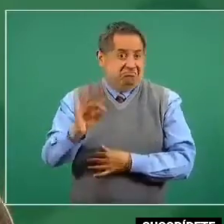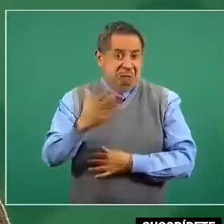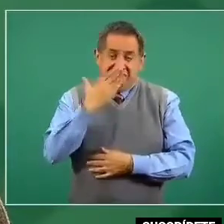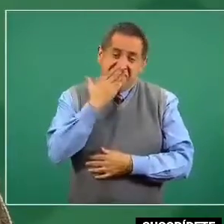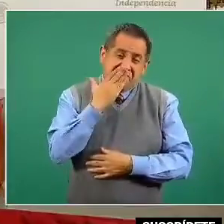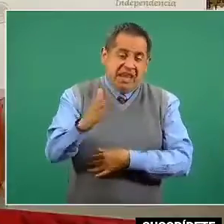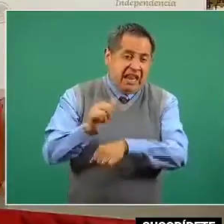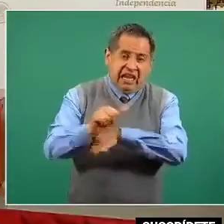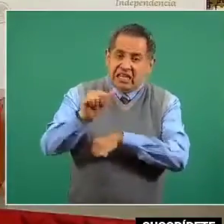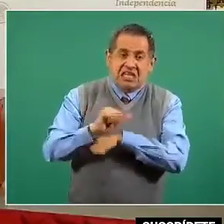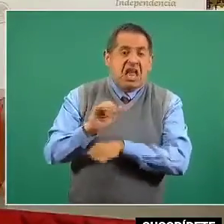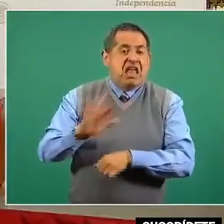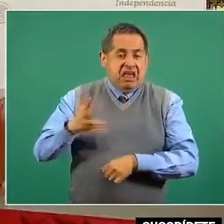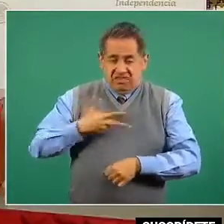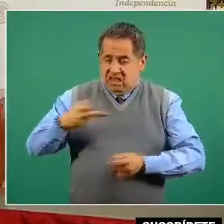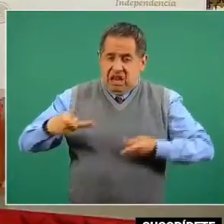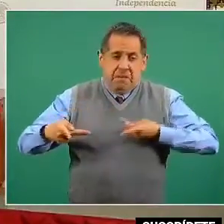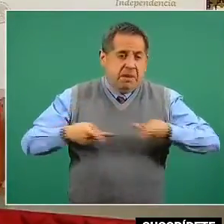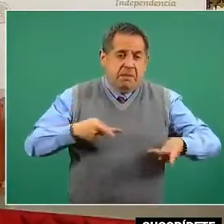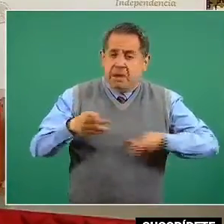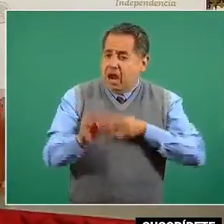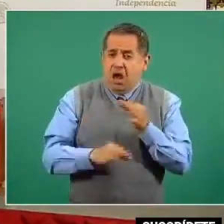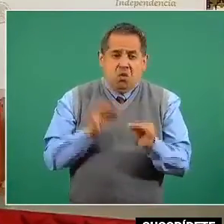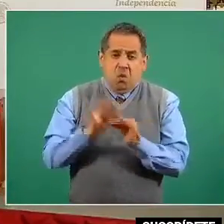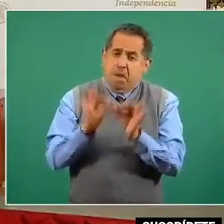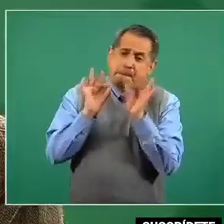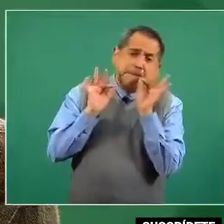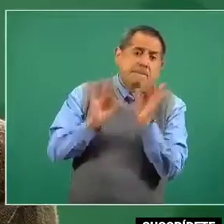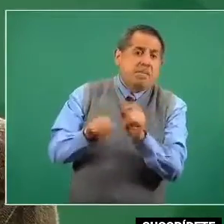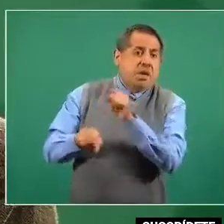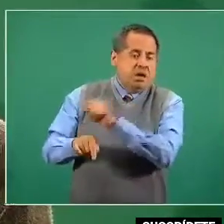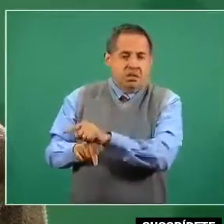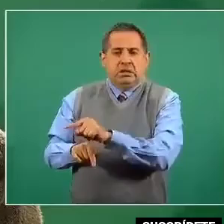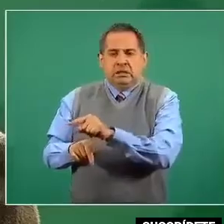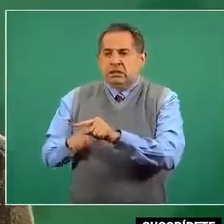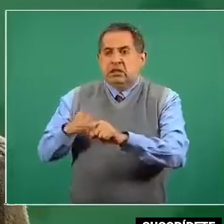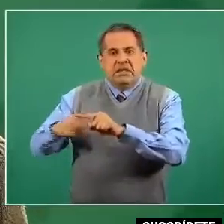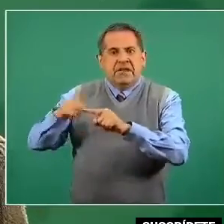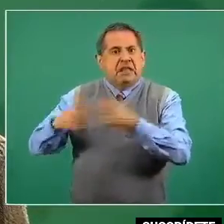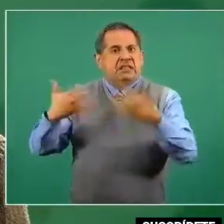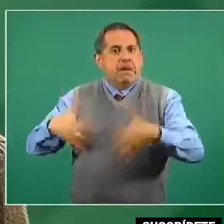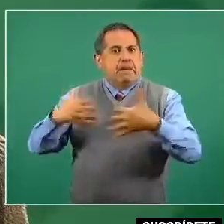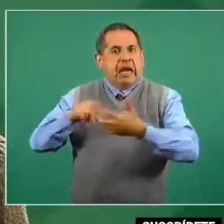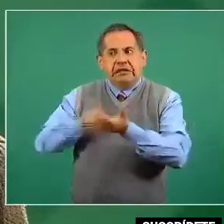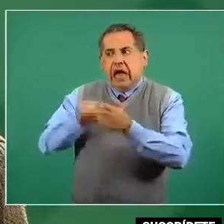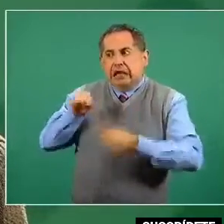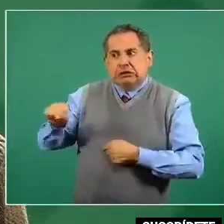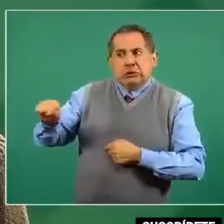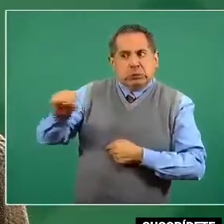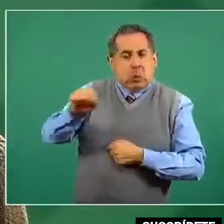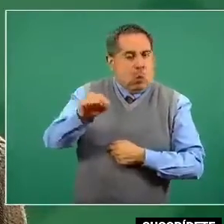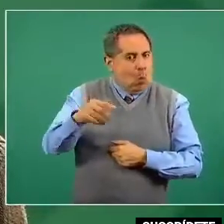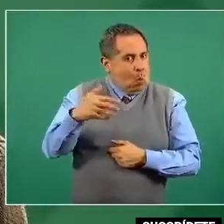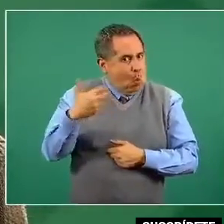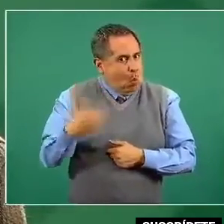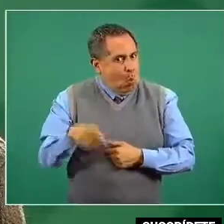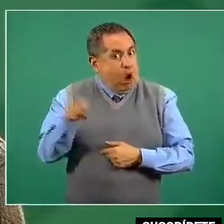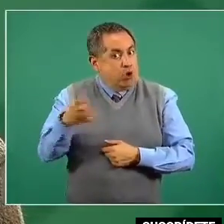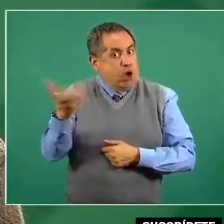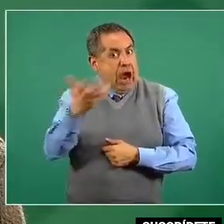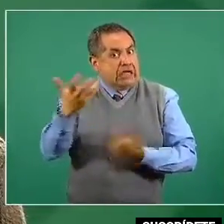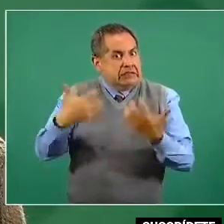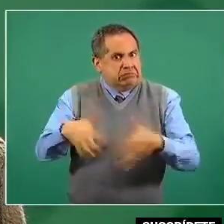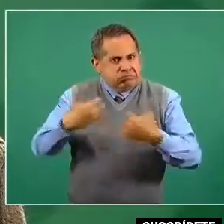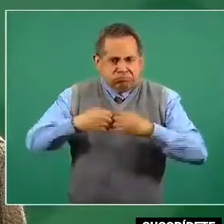éxito muy notable y tienen un conglomerado de empresas biotecnológicas que producen de manera